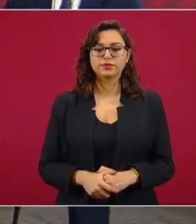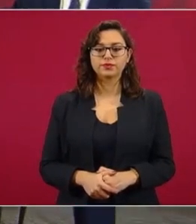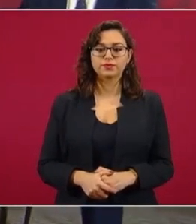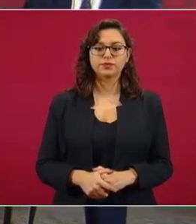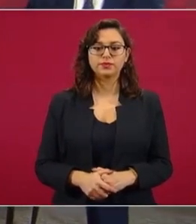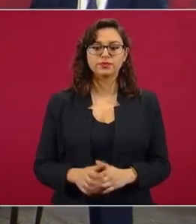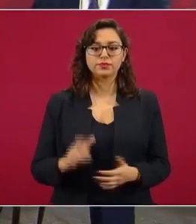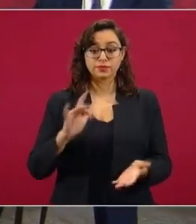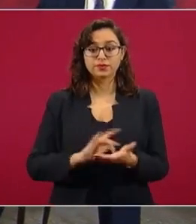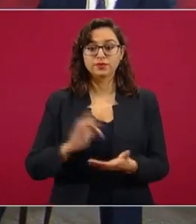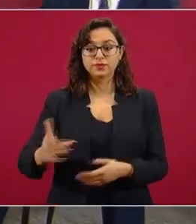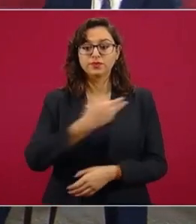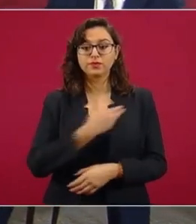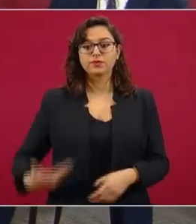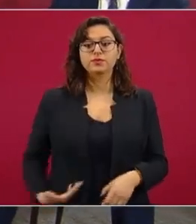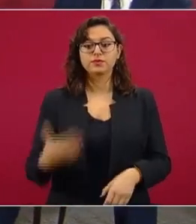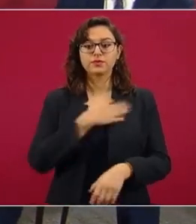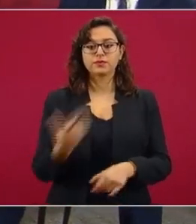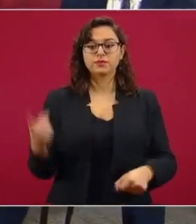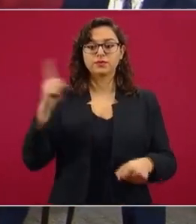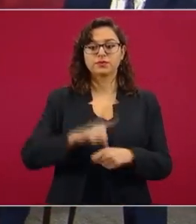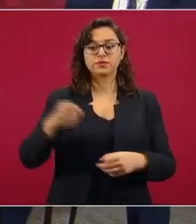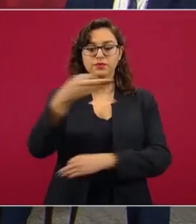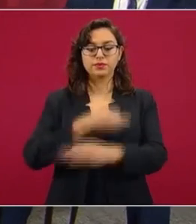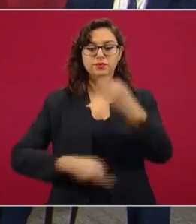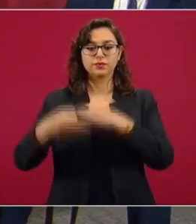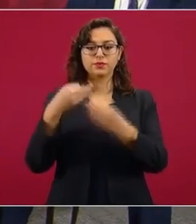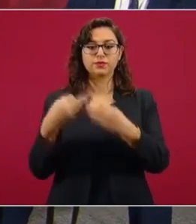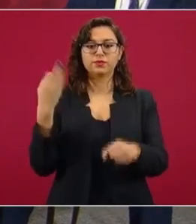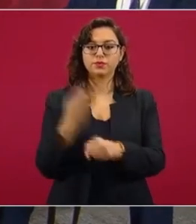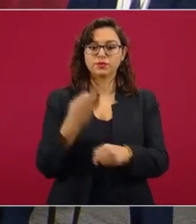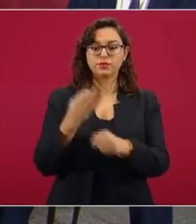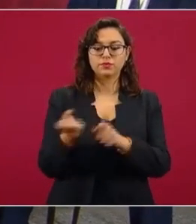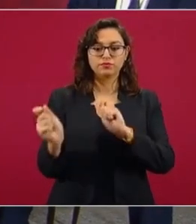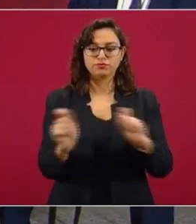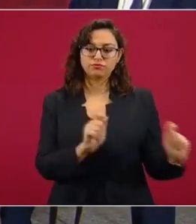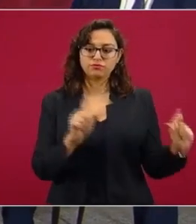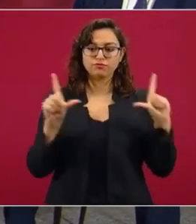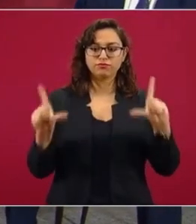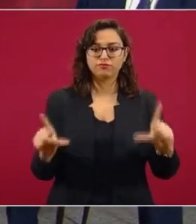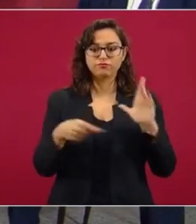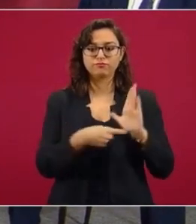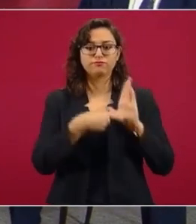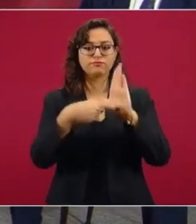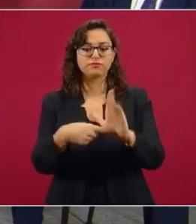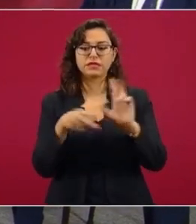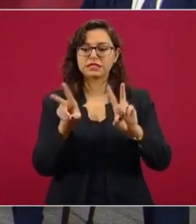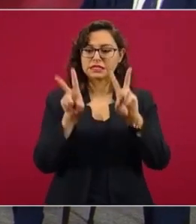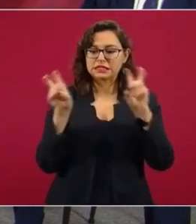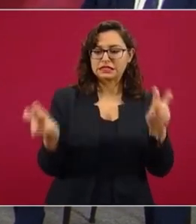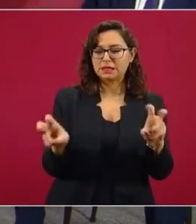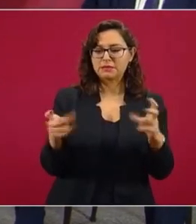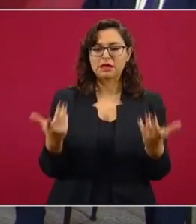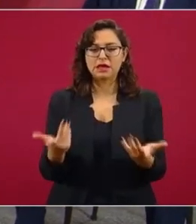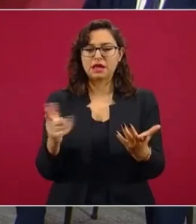Gracias, presidente, y buenos días a todos. Vamos a presentar en las siguientes láminas cuáles son los